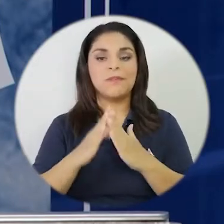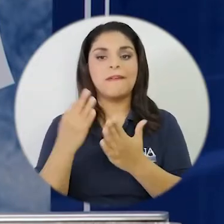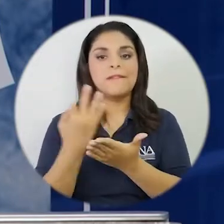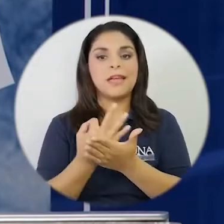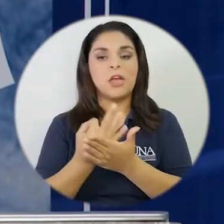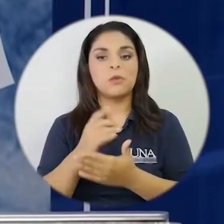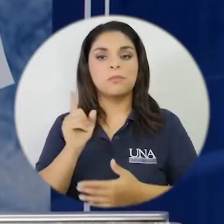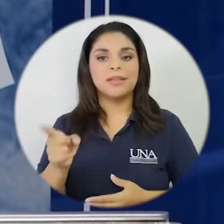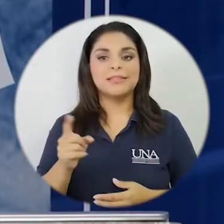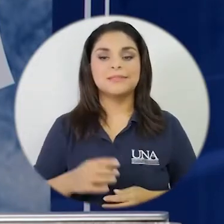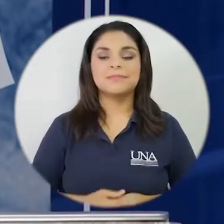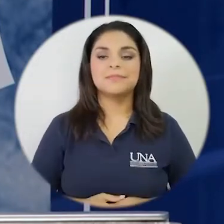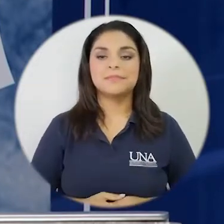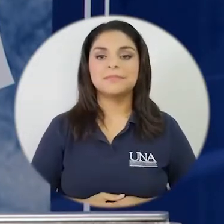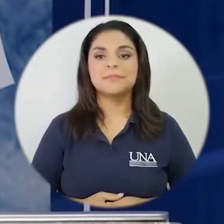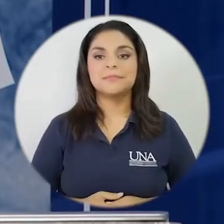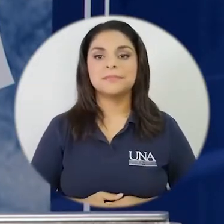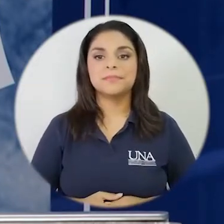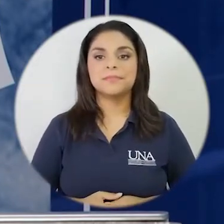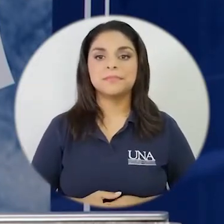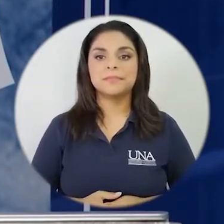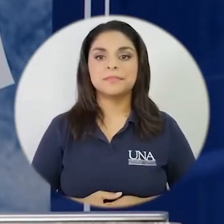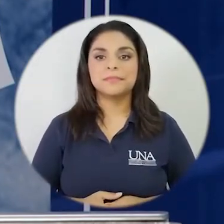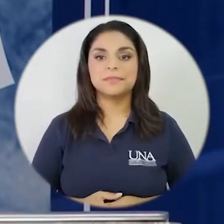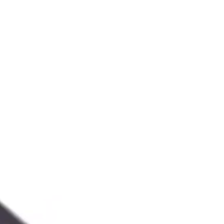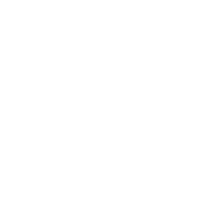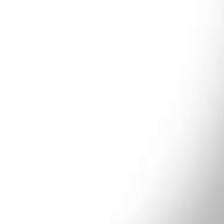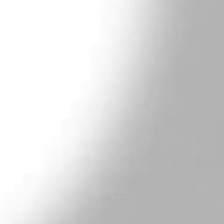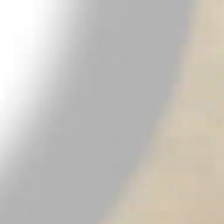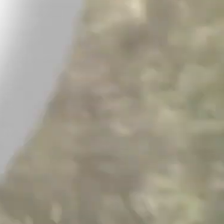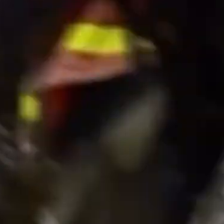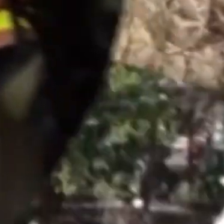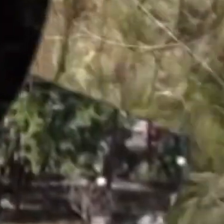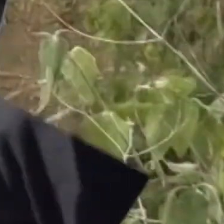vivienda financiados por esta entidad.